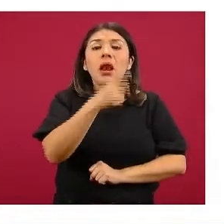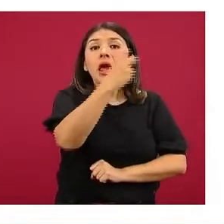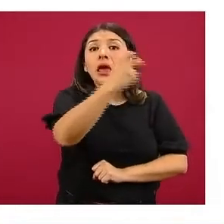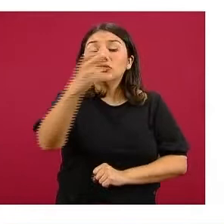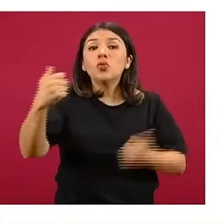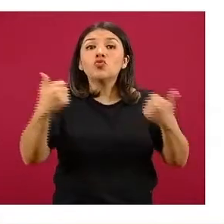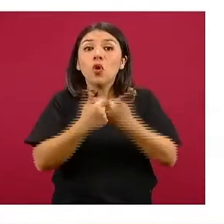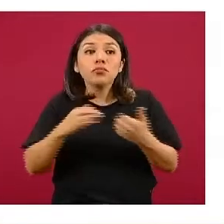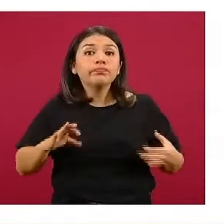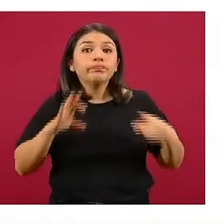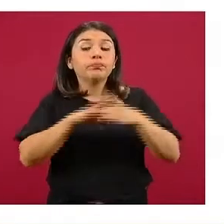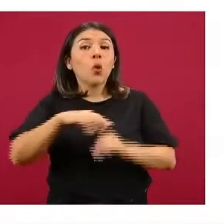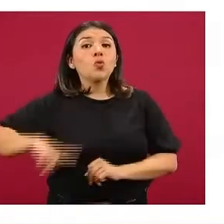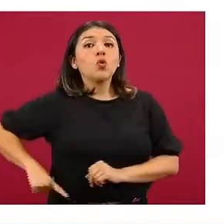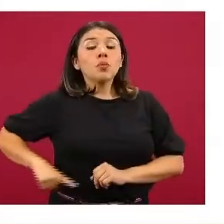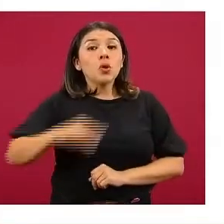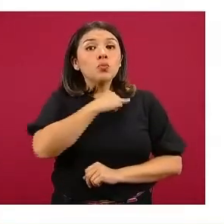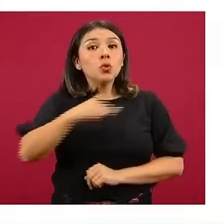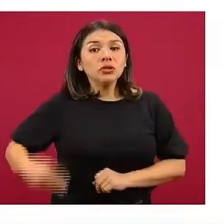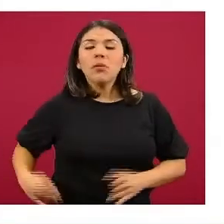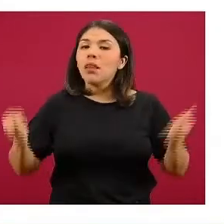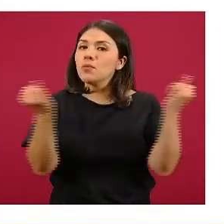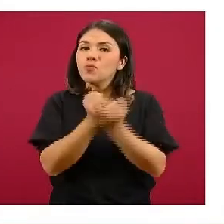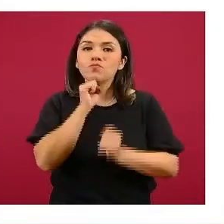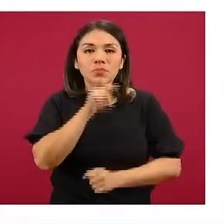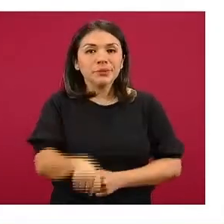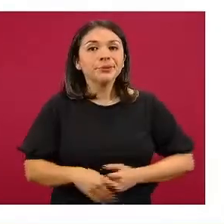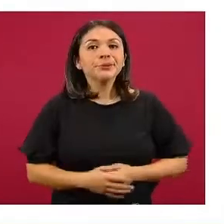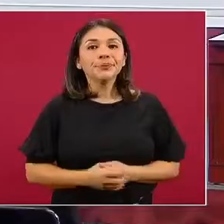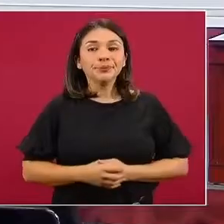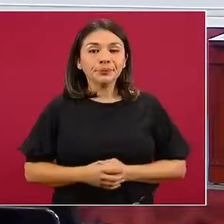que dependen de los gobiernos municipales. La siguiente.